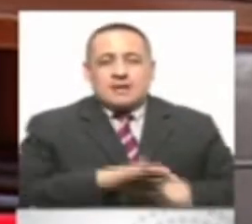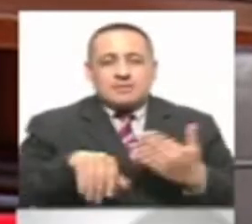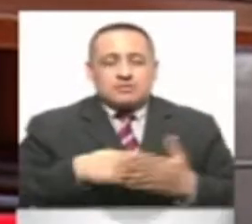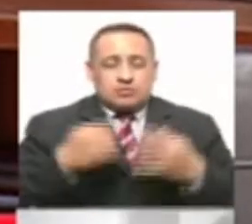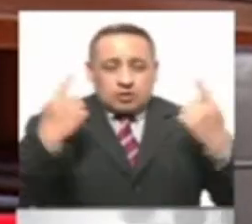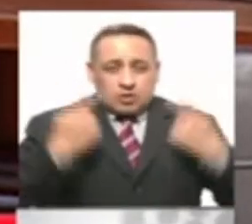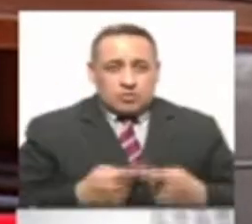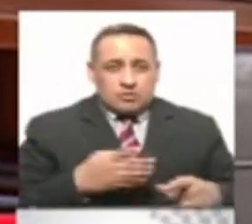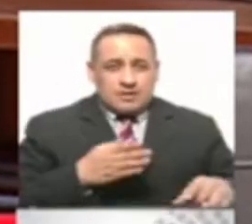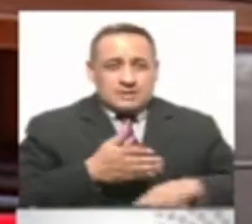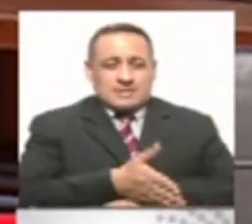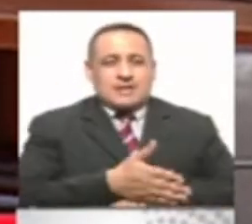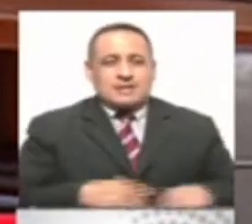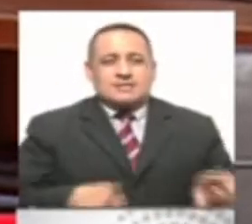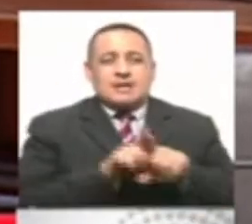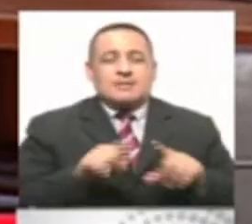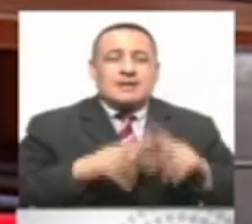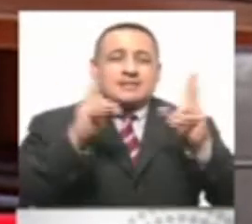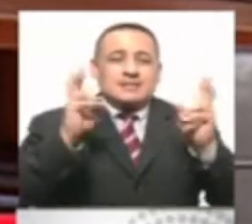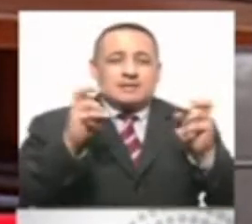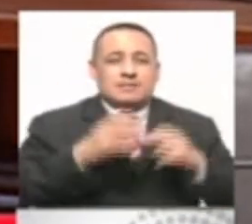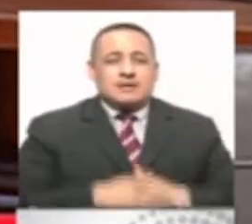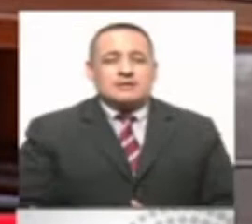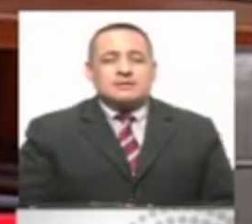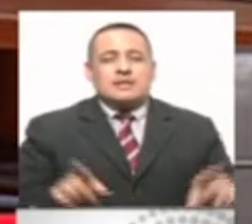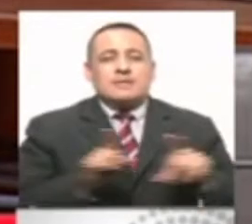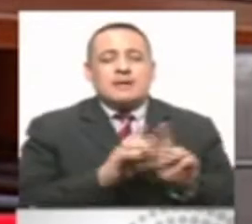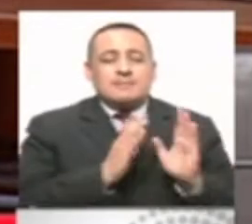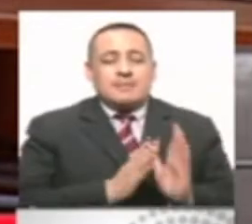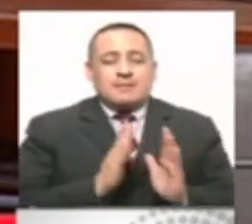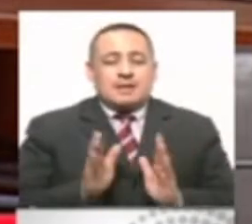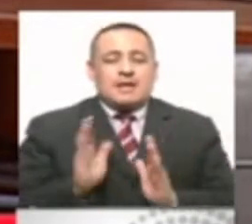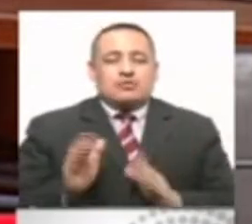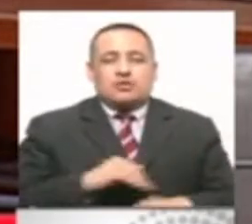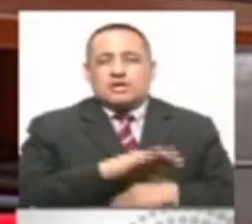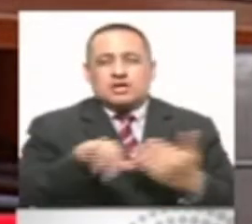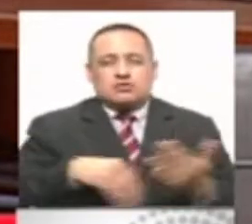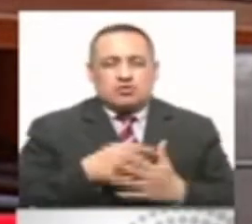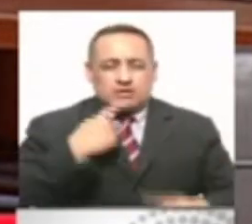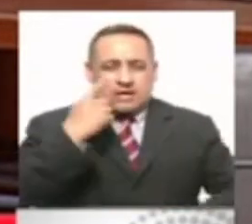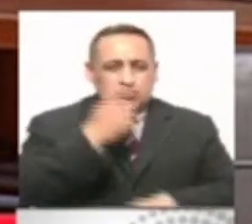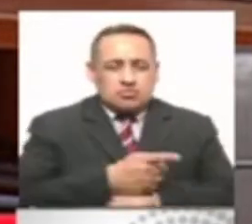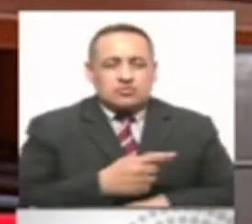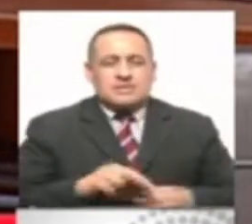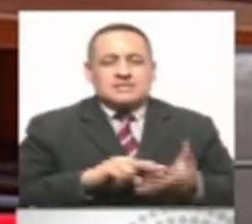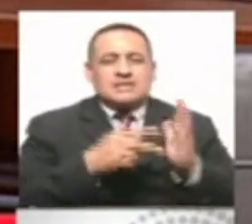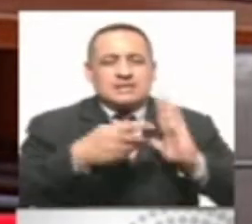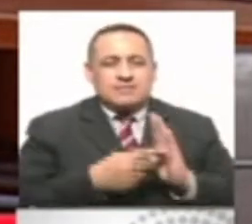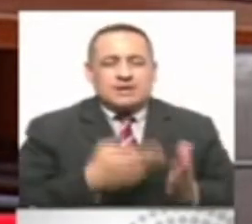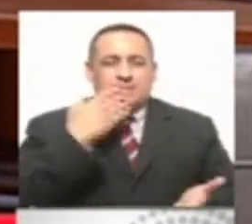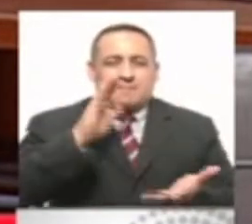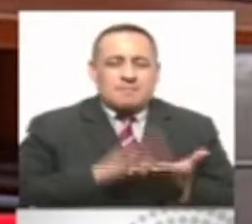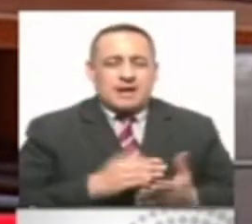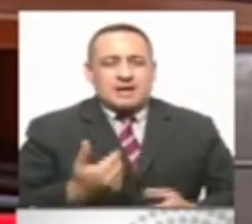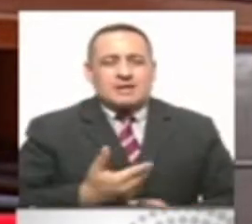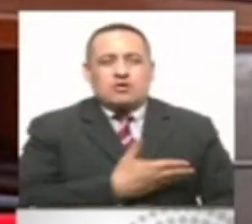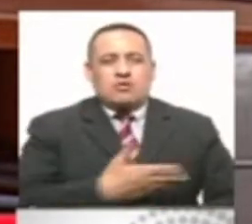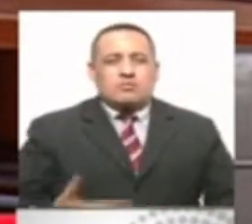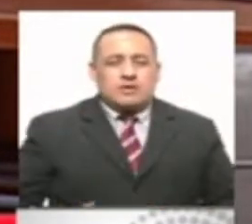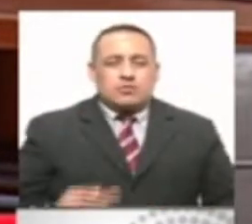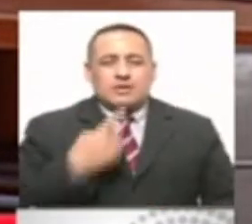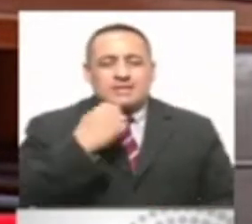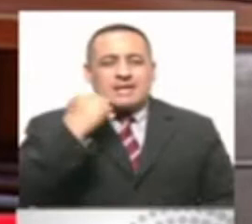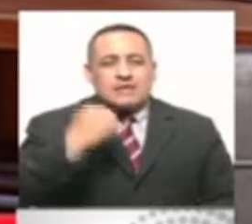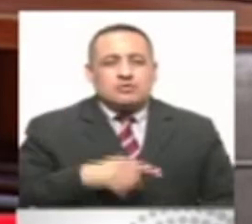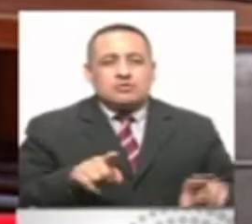esta interpelación, entre comillas, preparatoria de la censura, es un atentado al Estado de Derecho y